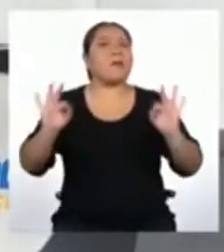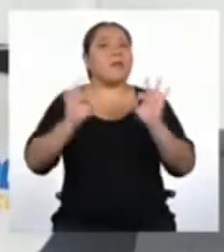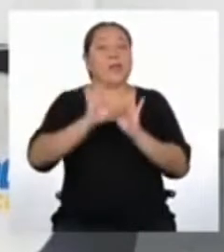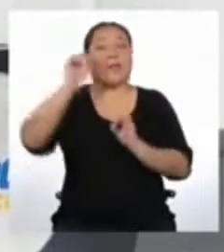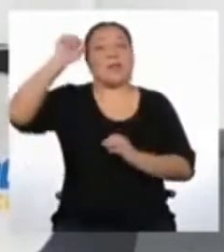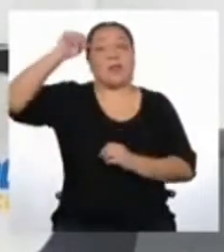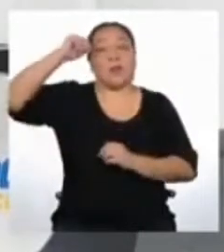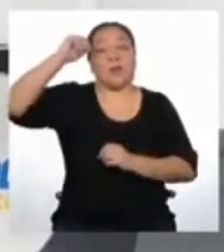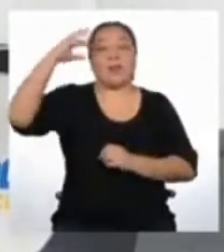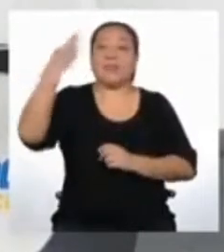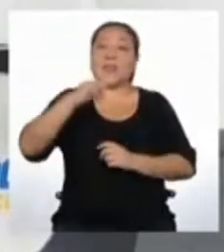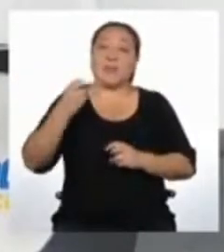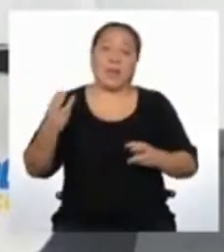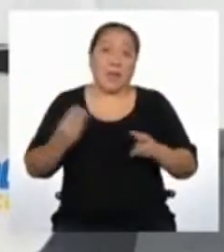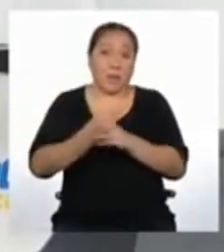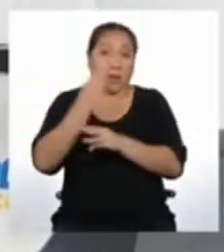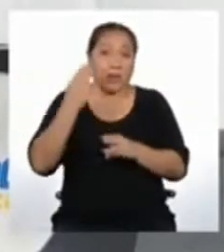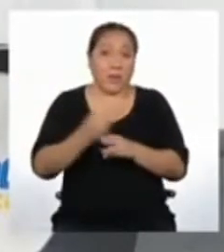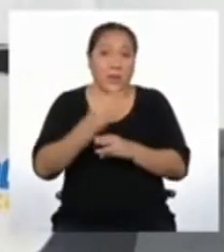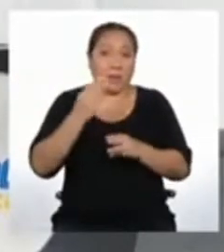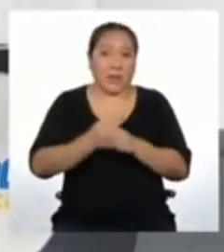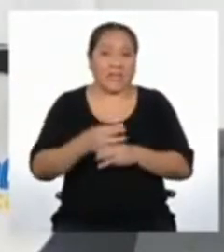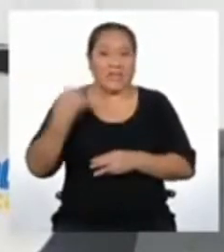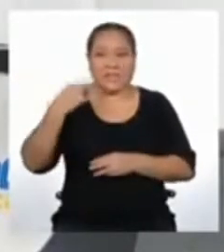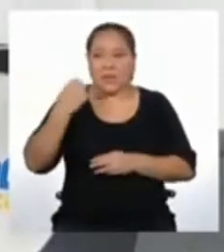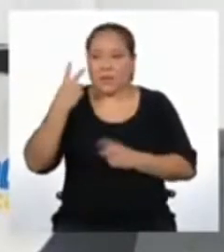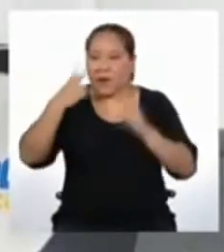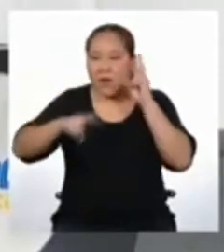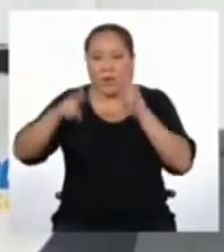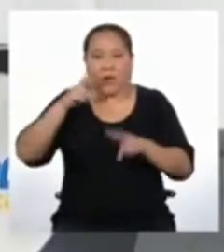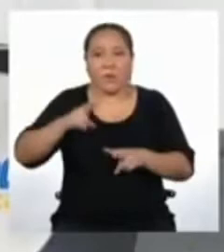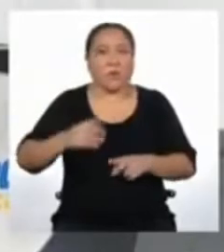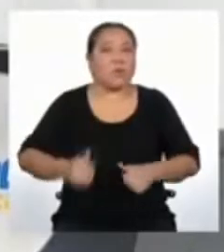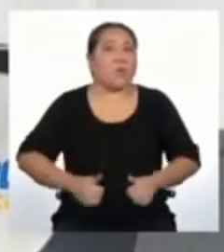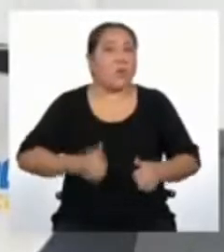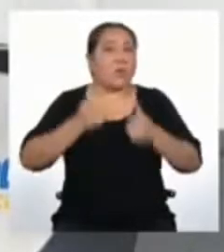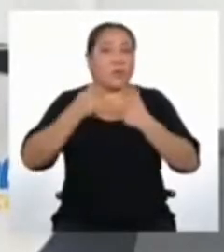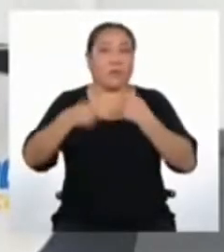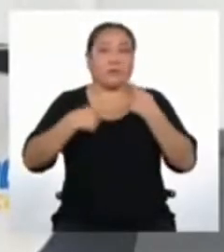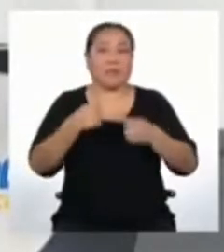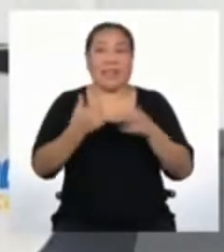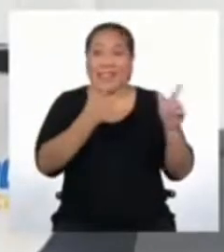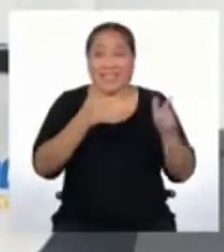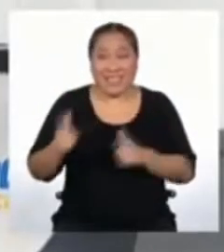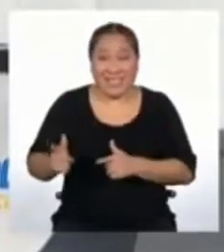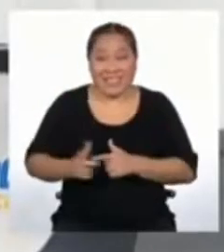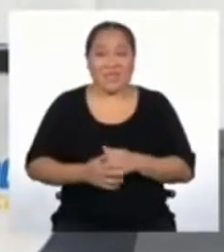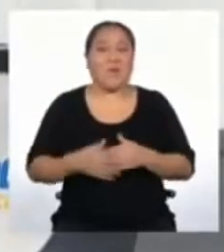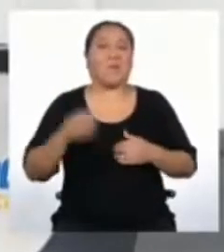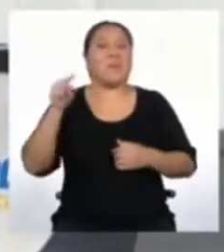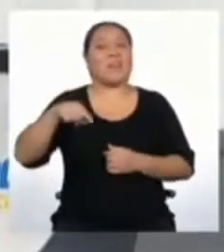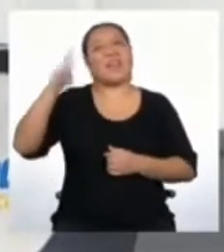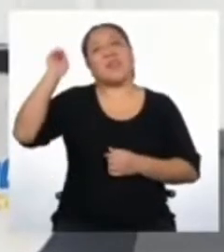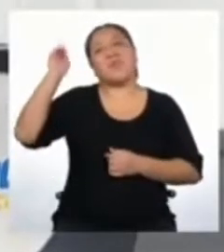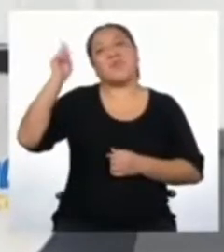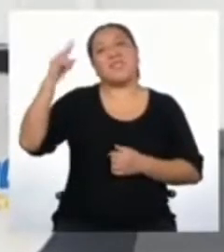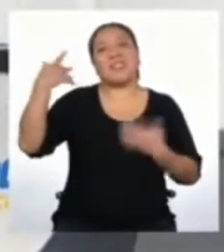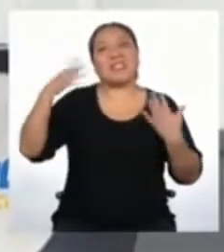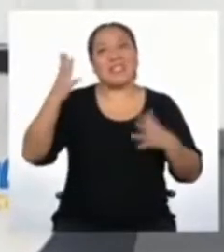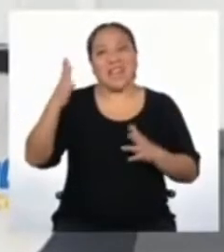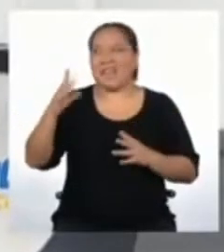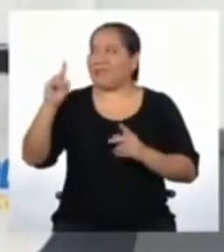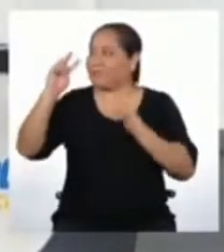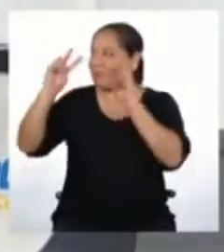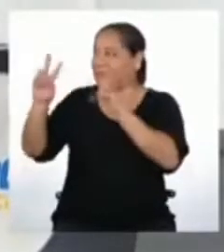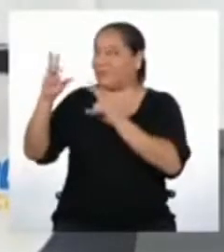Recuerda siempre que las matemáticas están muy presentes en nuestras vidas. ¿Listas y listos? Porque nuestra profesora ya se encuentra en